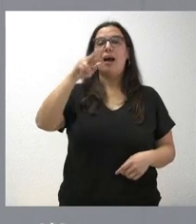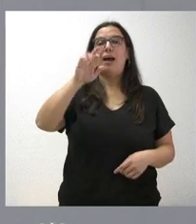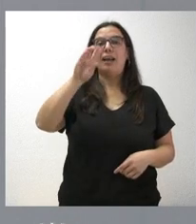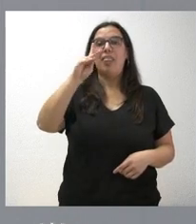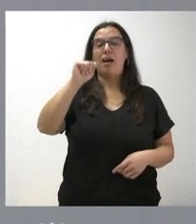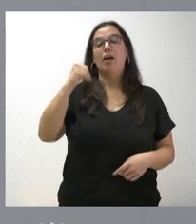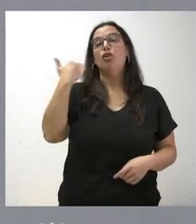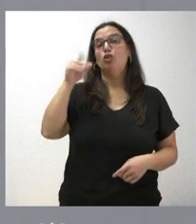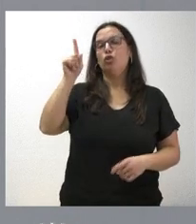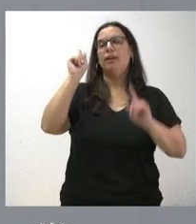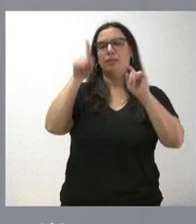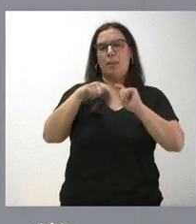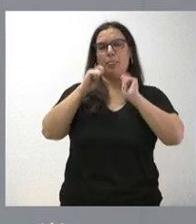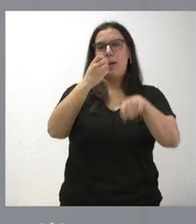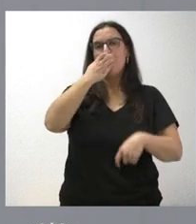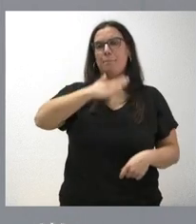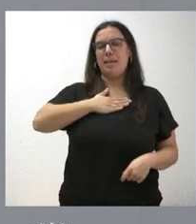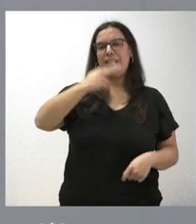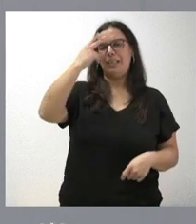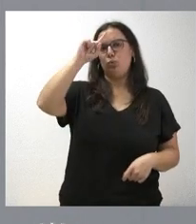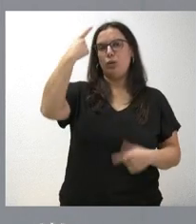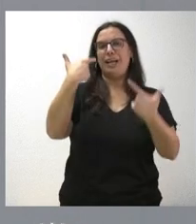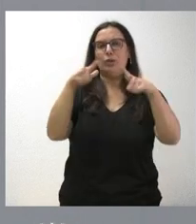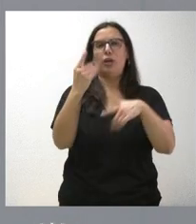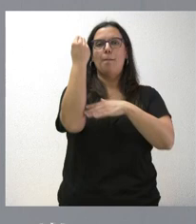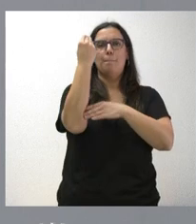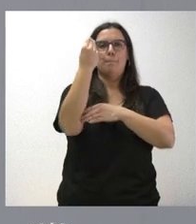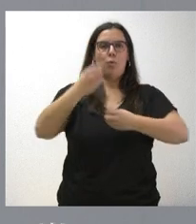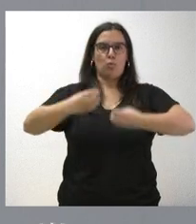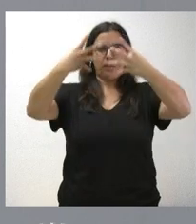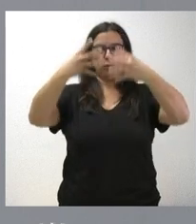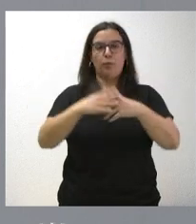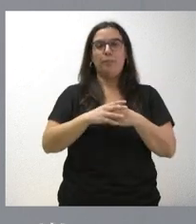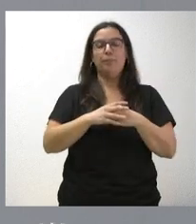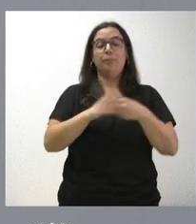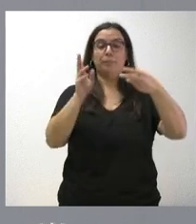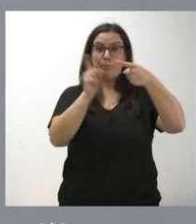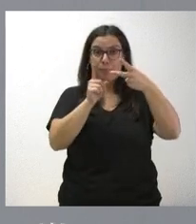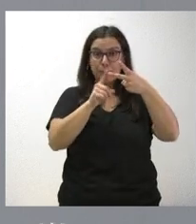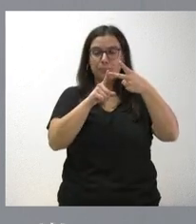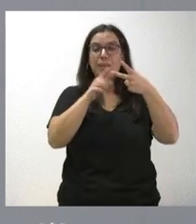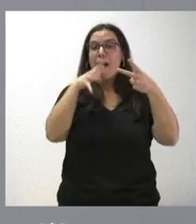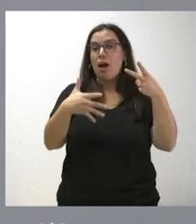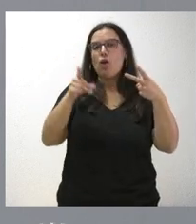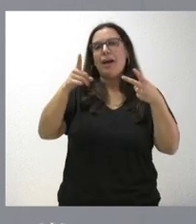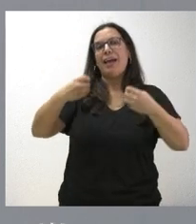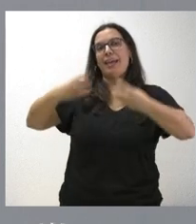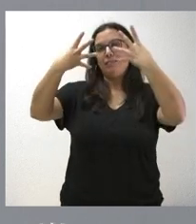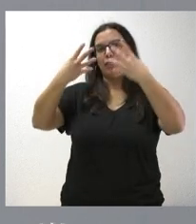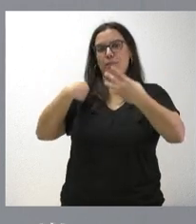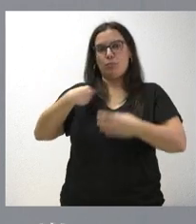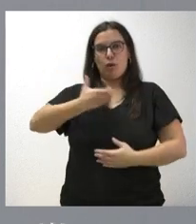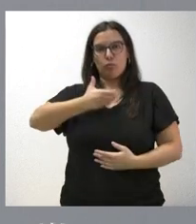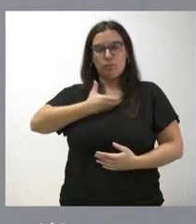declara como bien de interés cultural en categoría de monumento el Palacio Municipal de agre actualmente es el edificio consistorial y fue